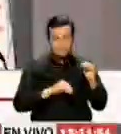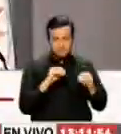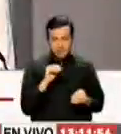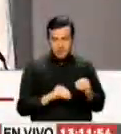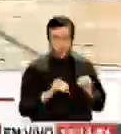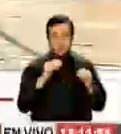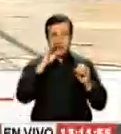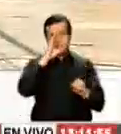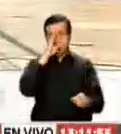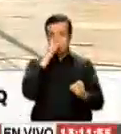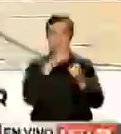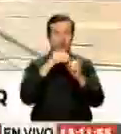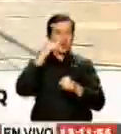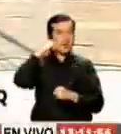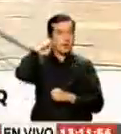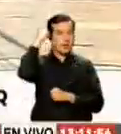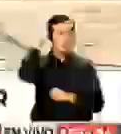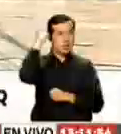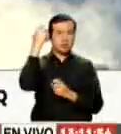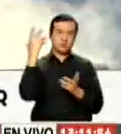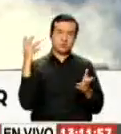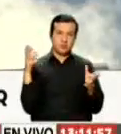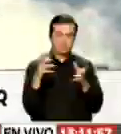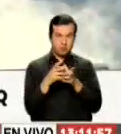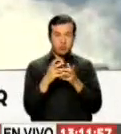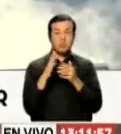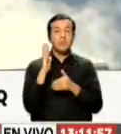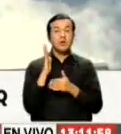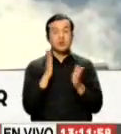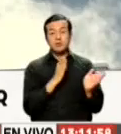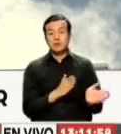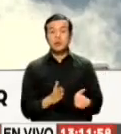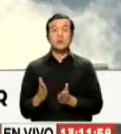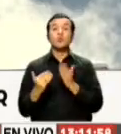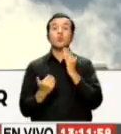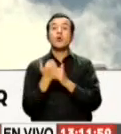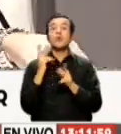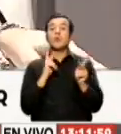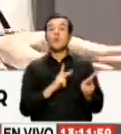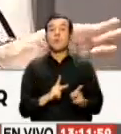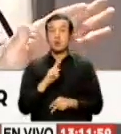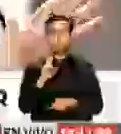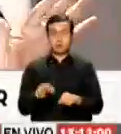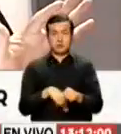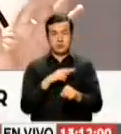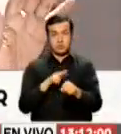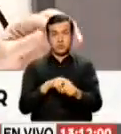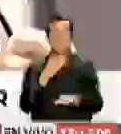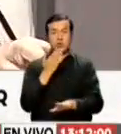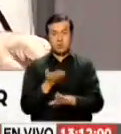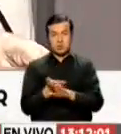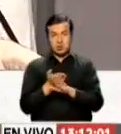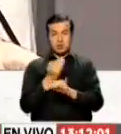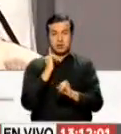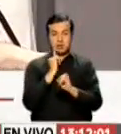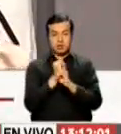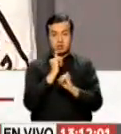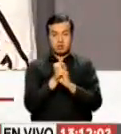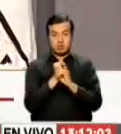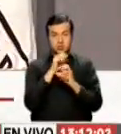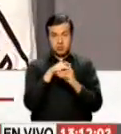de derechos. Además, para avanzar en esta materia, se propone la creación de un plan nacional. Esta es una